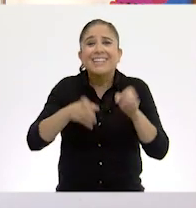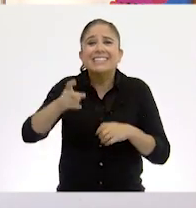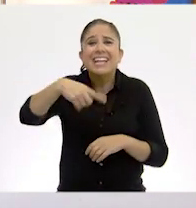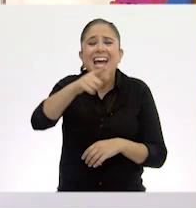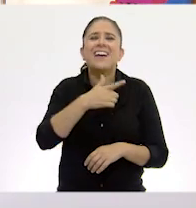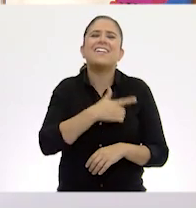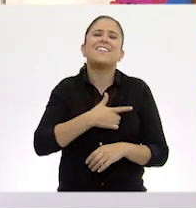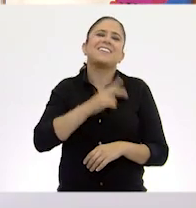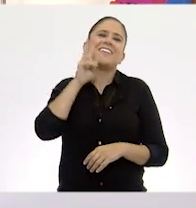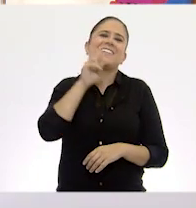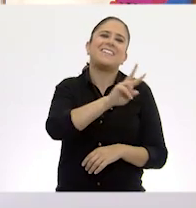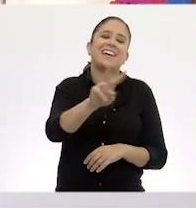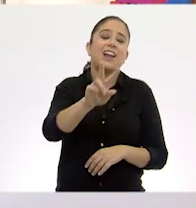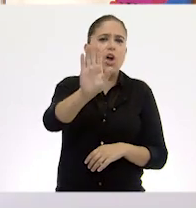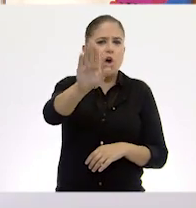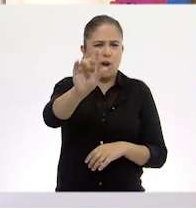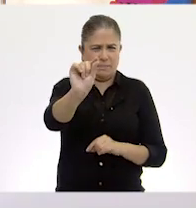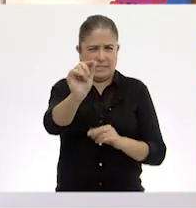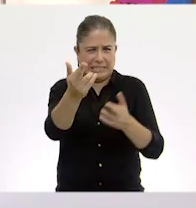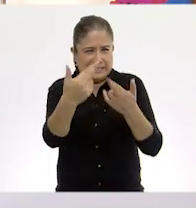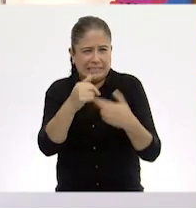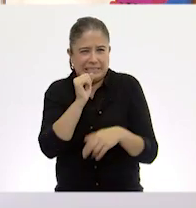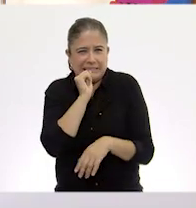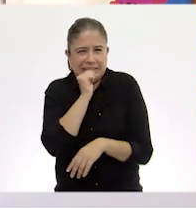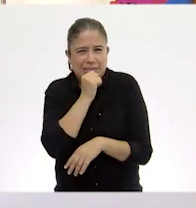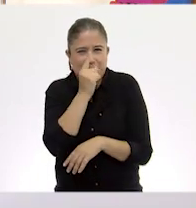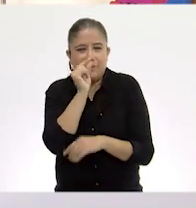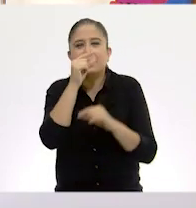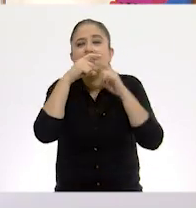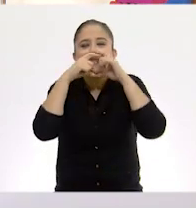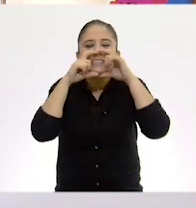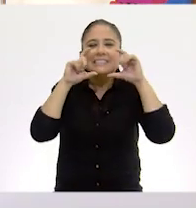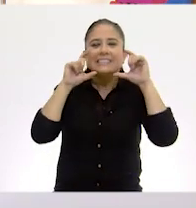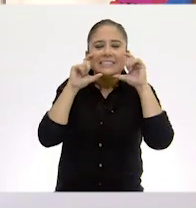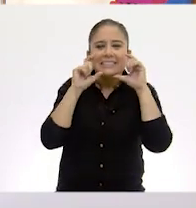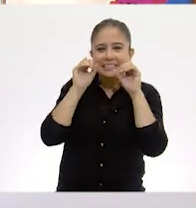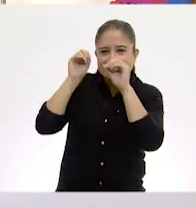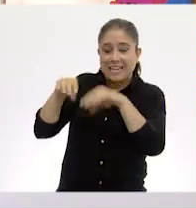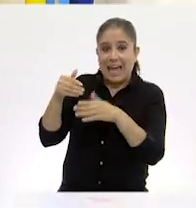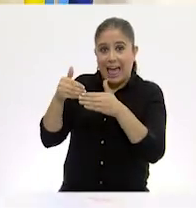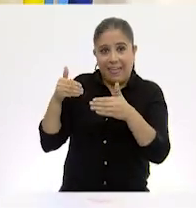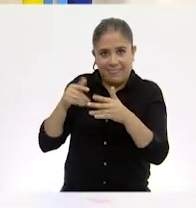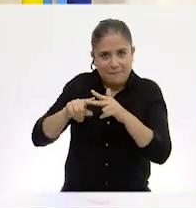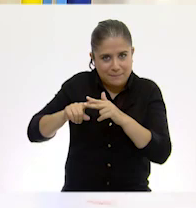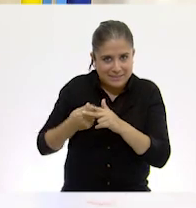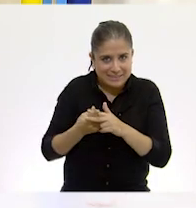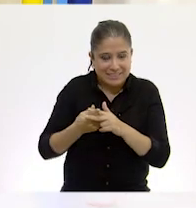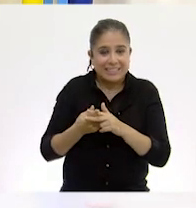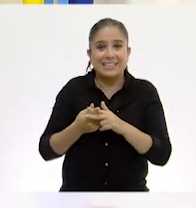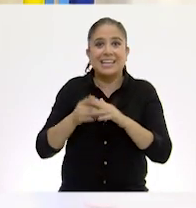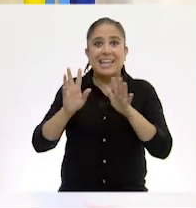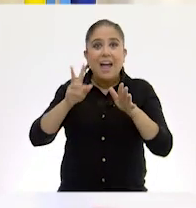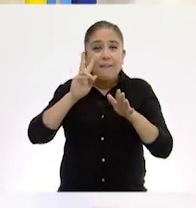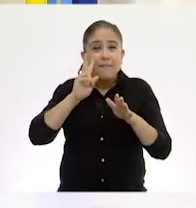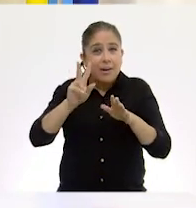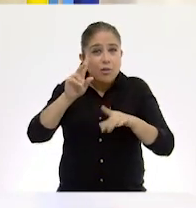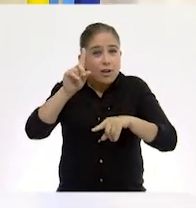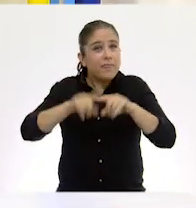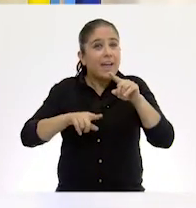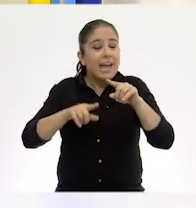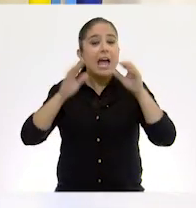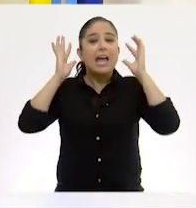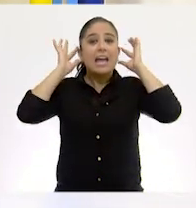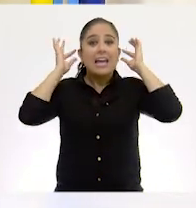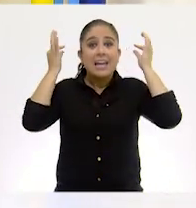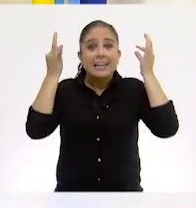gusto volver a verlos. Oigan, ¿me regalan un segundo? Me tengo que quitar mi cubrebocas antes de empezar. Y ¿vieron cómo me lo quité? Desde las